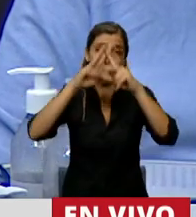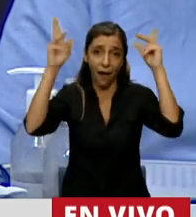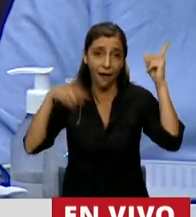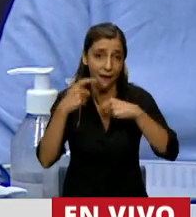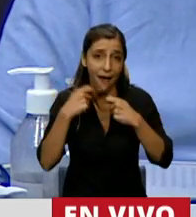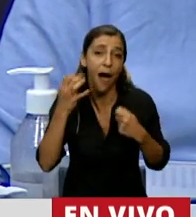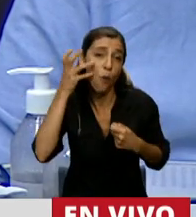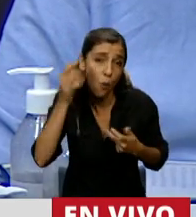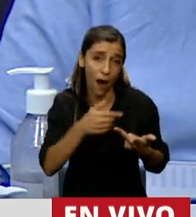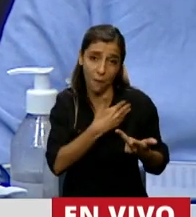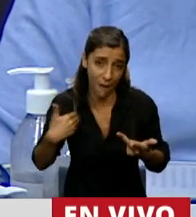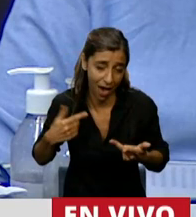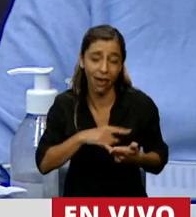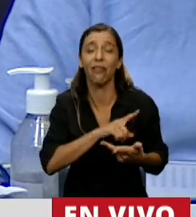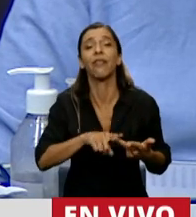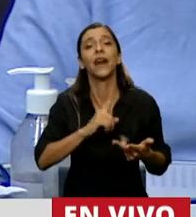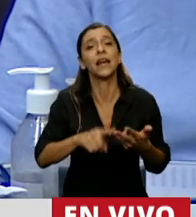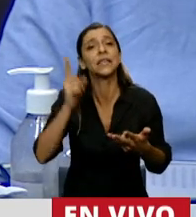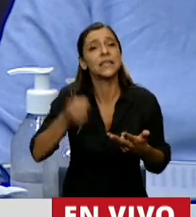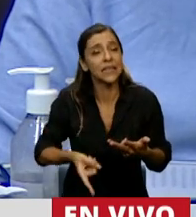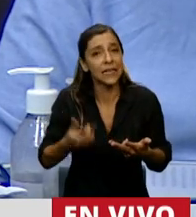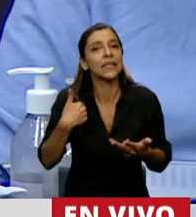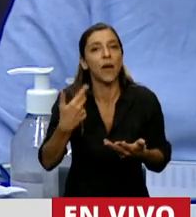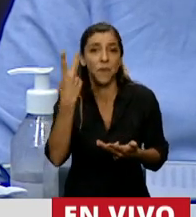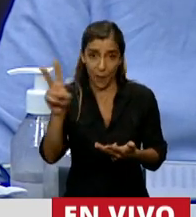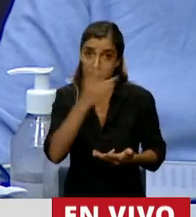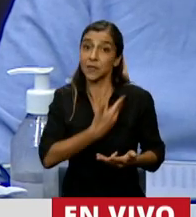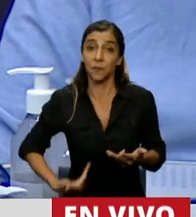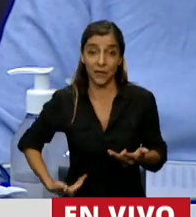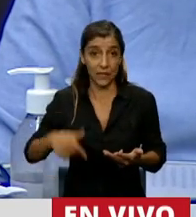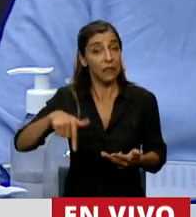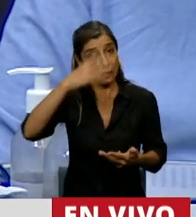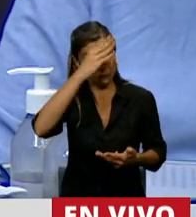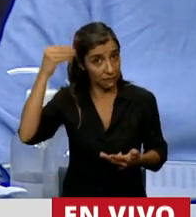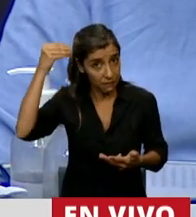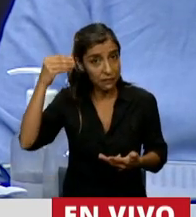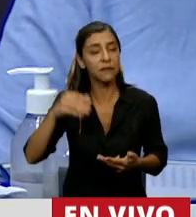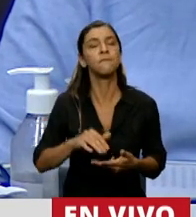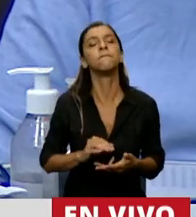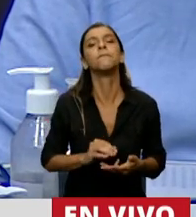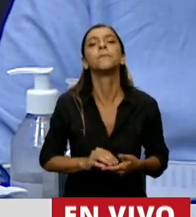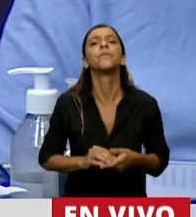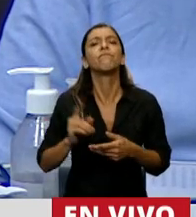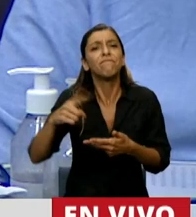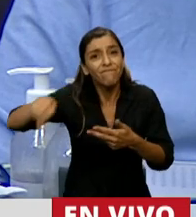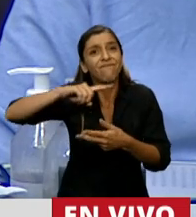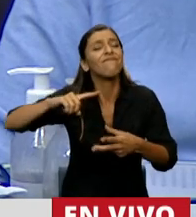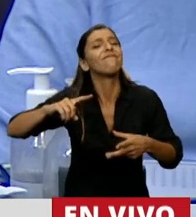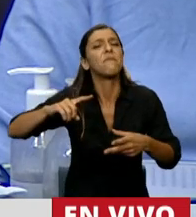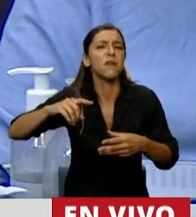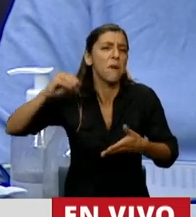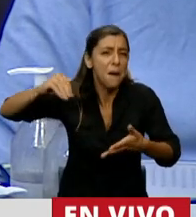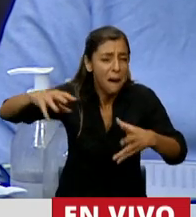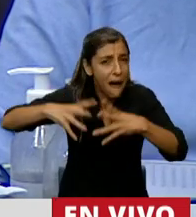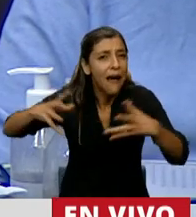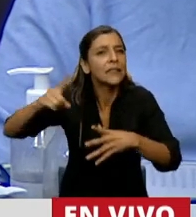nuestras madres de Plaza de Mayo, como nuestra actual vicepresidenta de la Nación, Cristina Fernández de Kirchner, fueron lo que